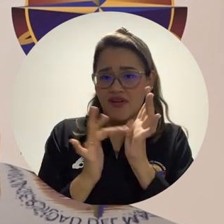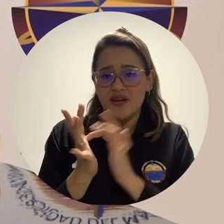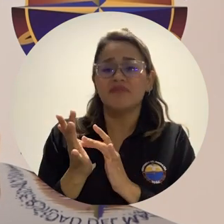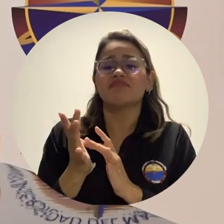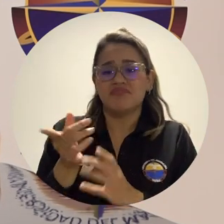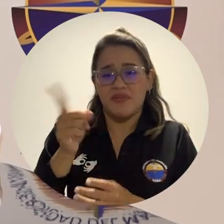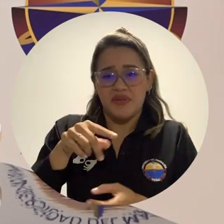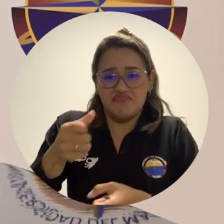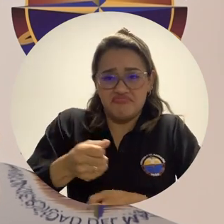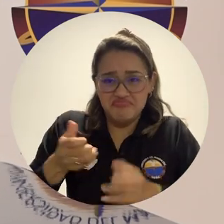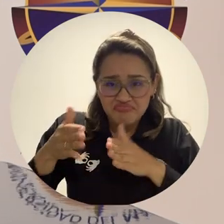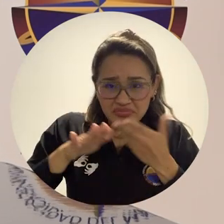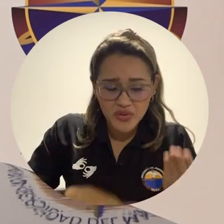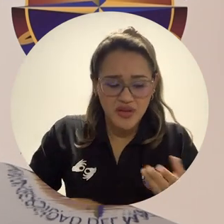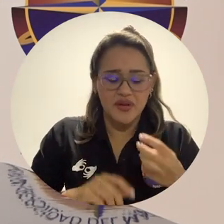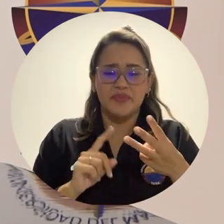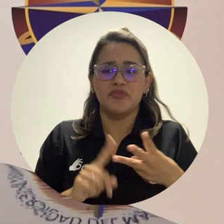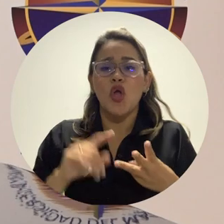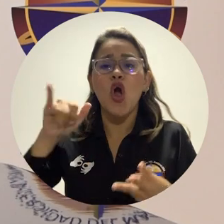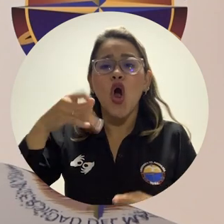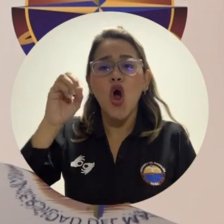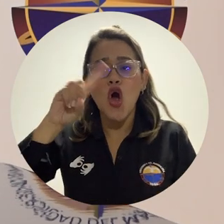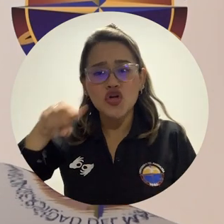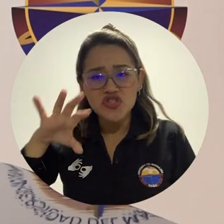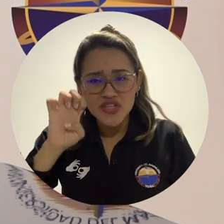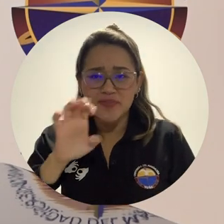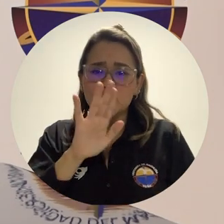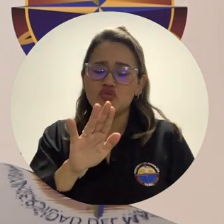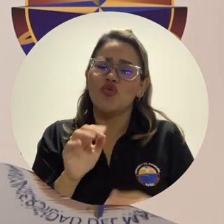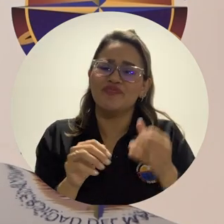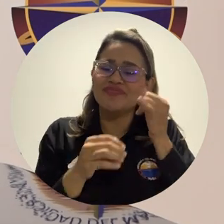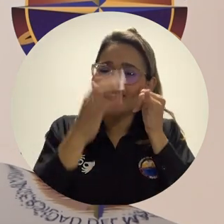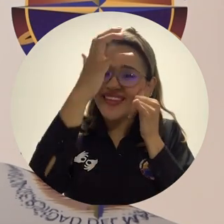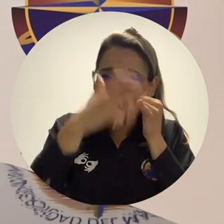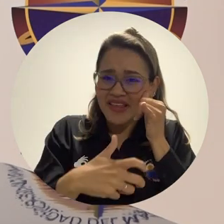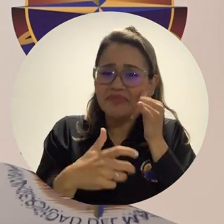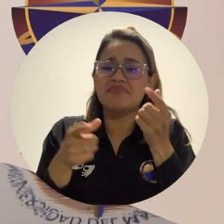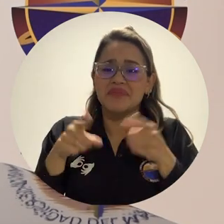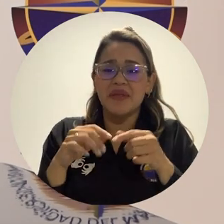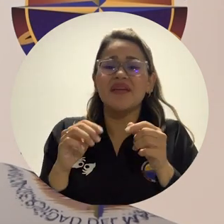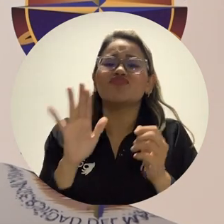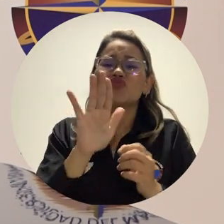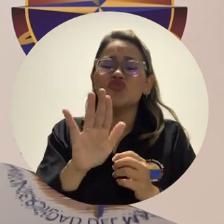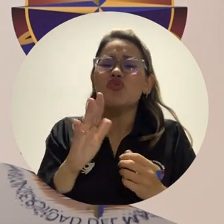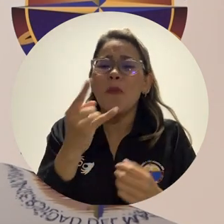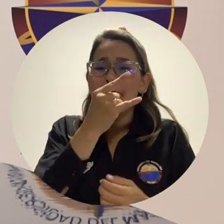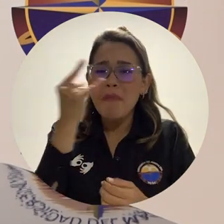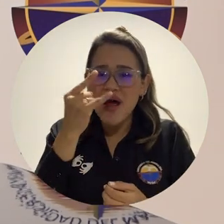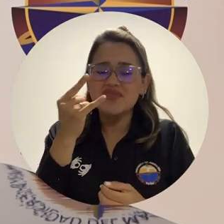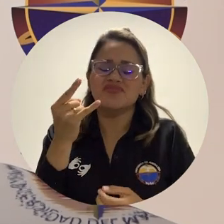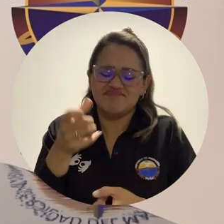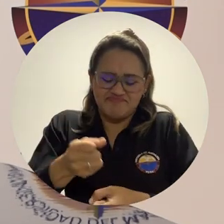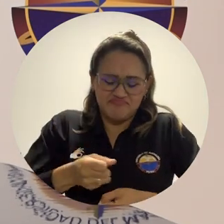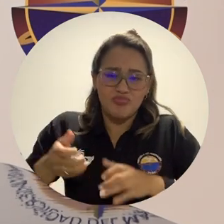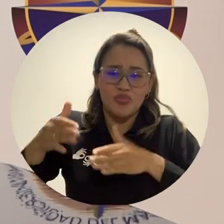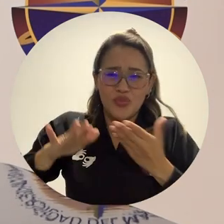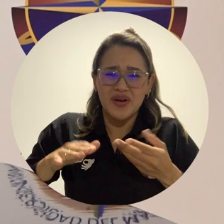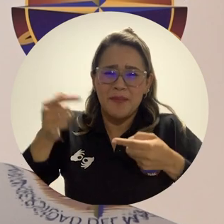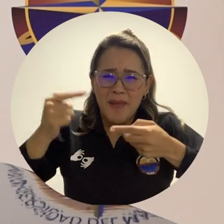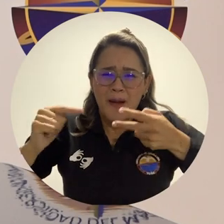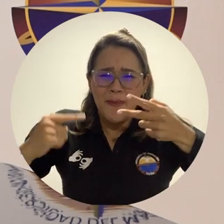José Barrera, estudiante de ingeniería industrial, que en el mes de marzo también decidió renunciar a la vida, no son solo una